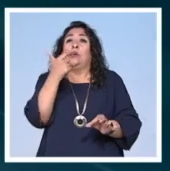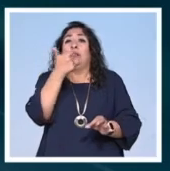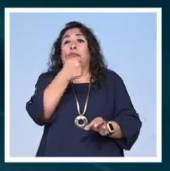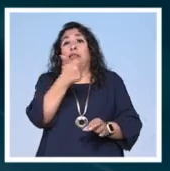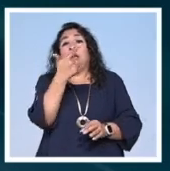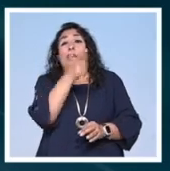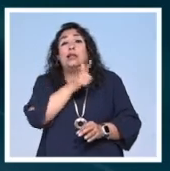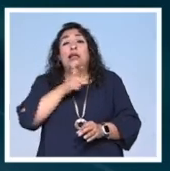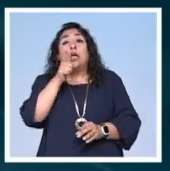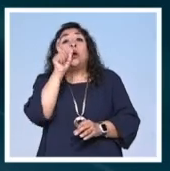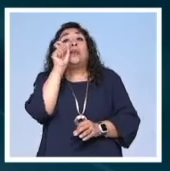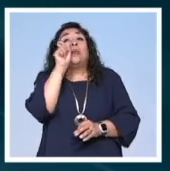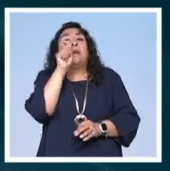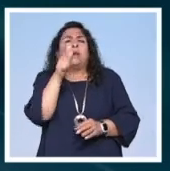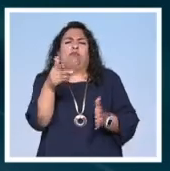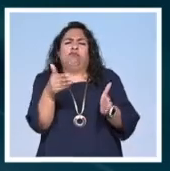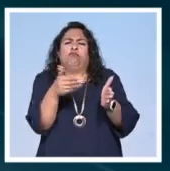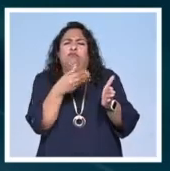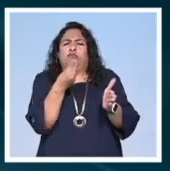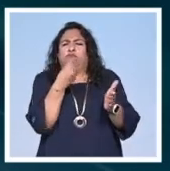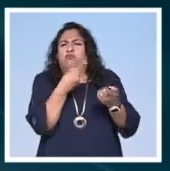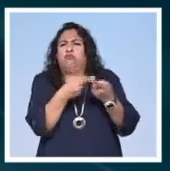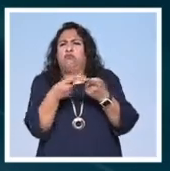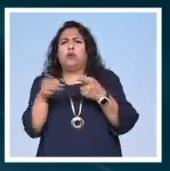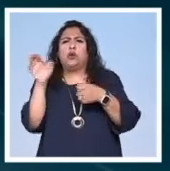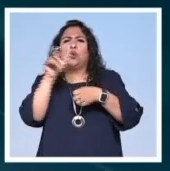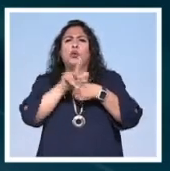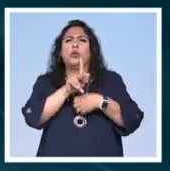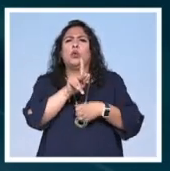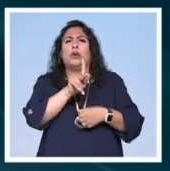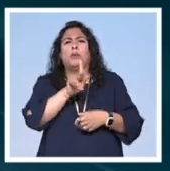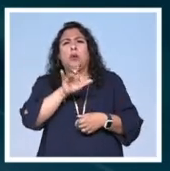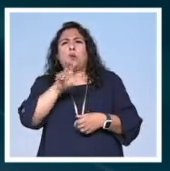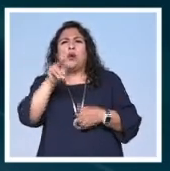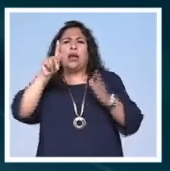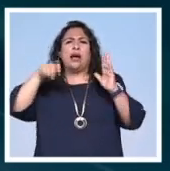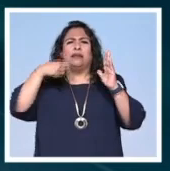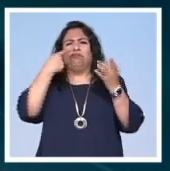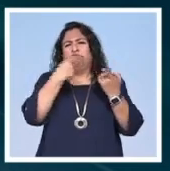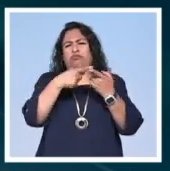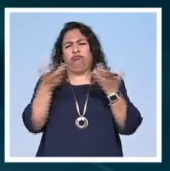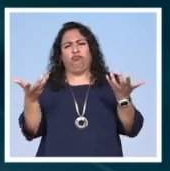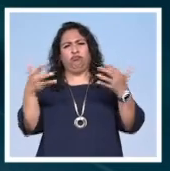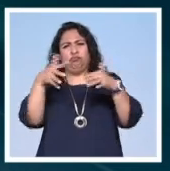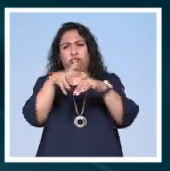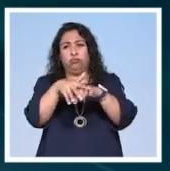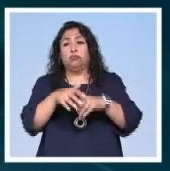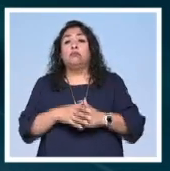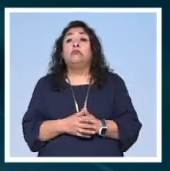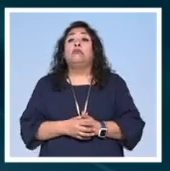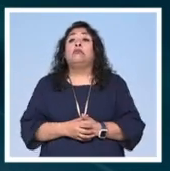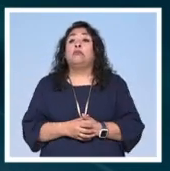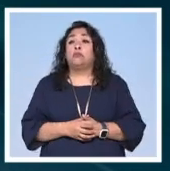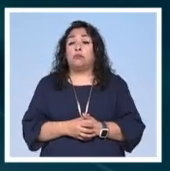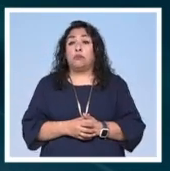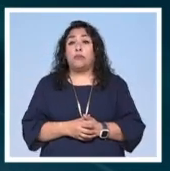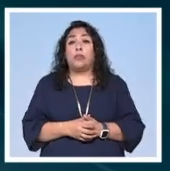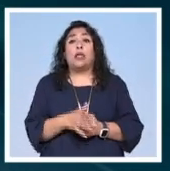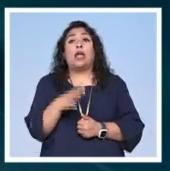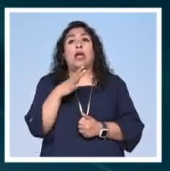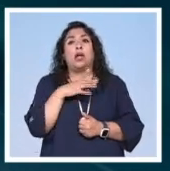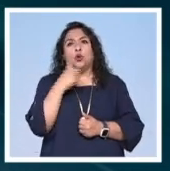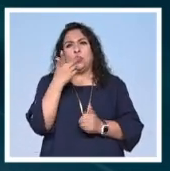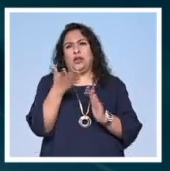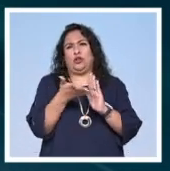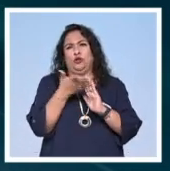lenguas así como la gastronomía la cultura popular y la cinematografía tenemos una de las